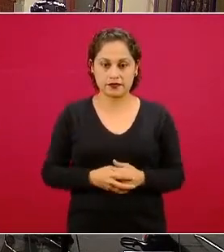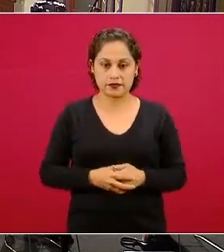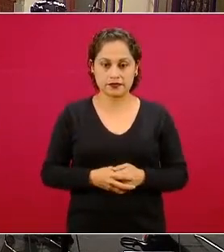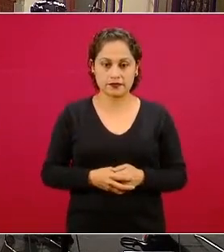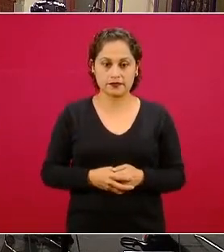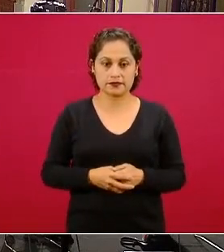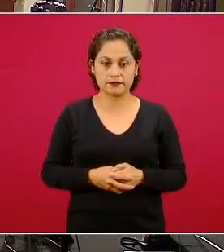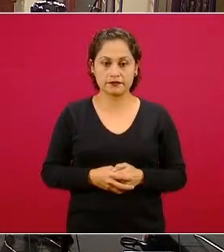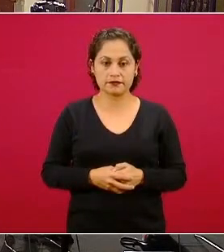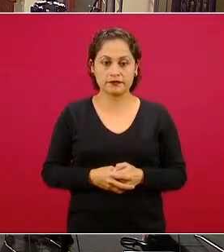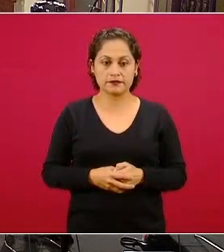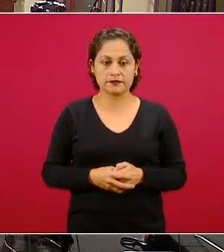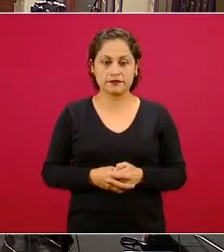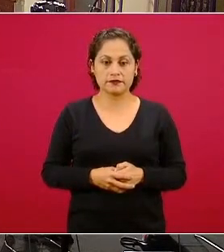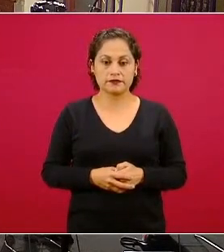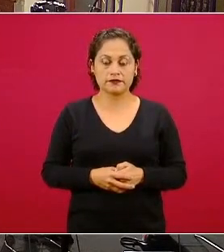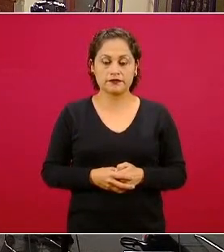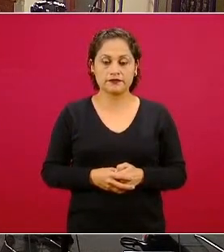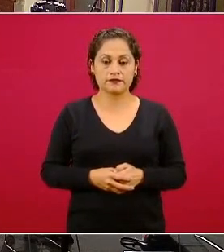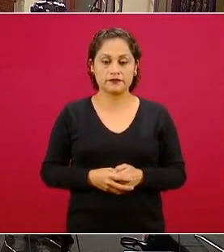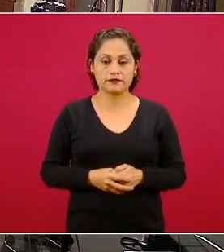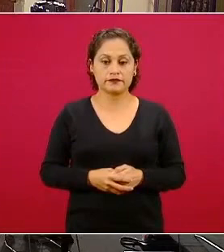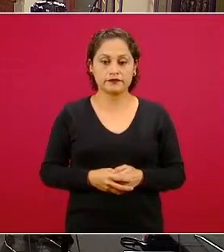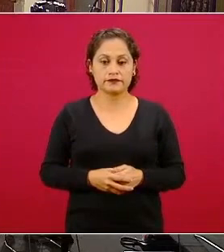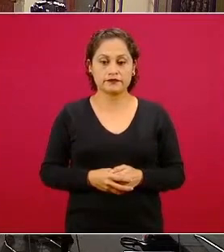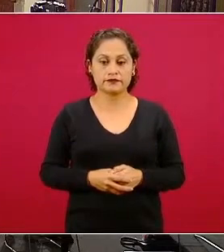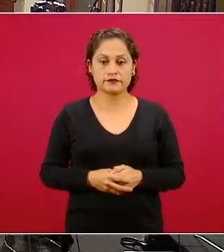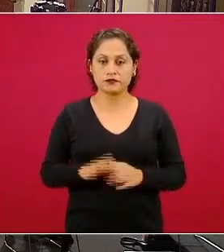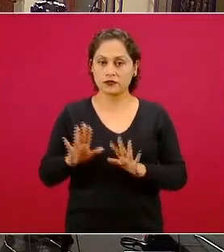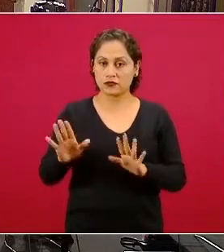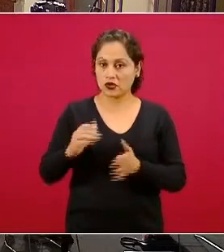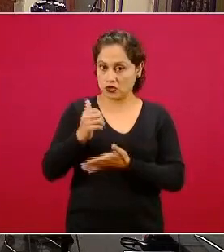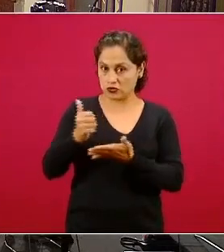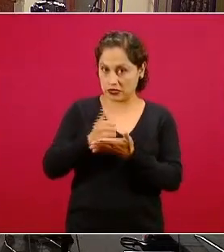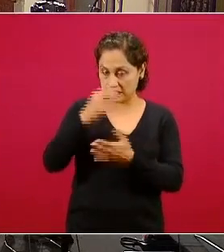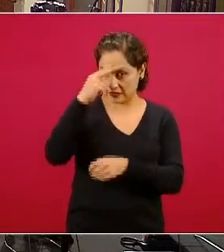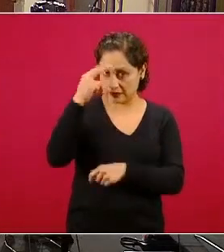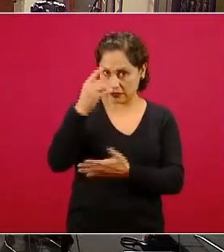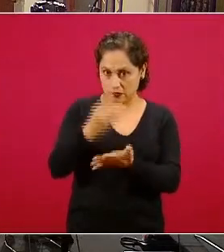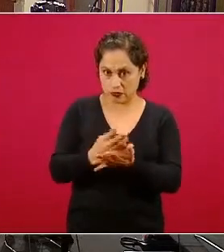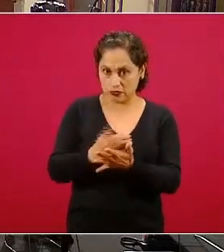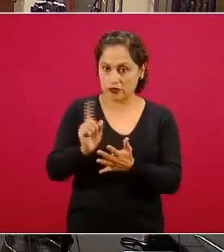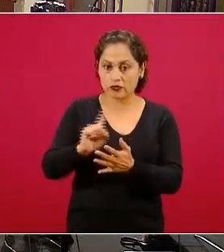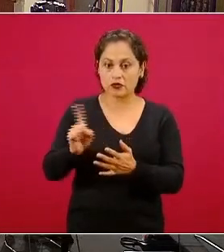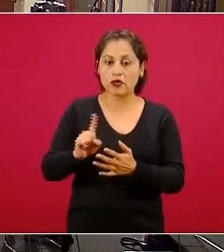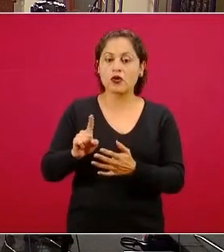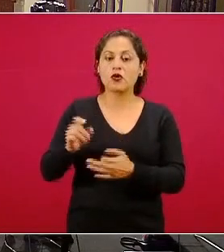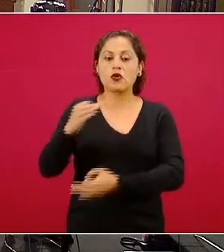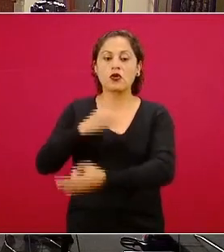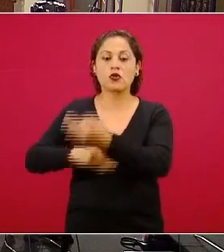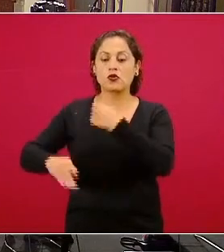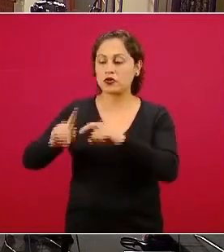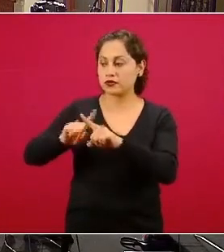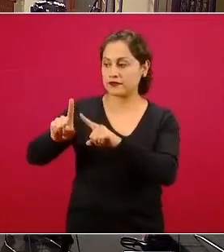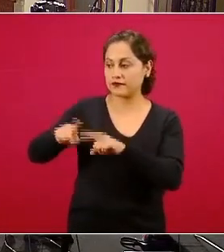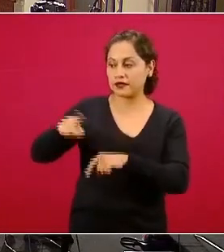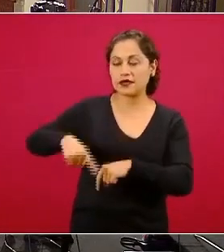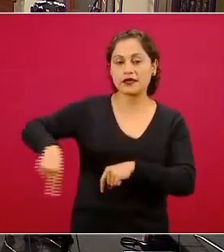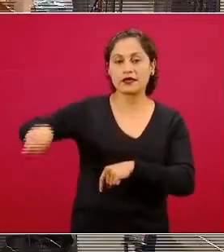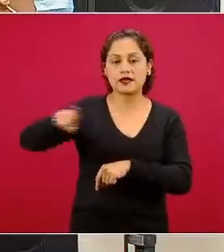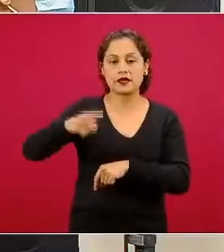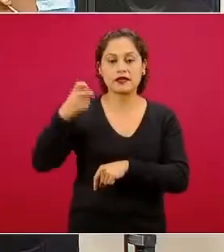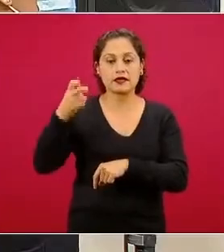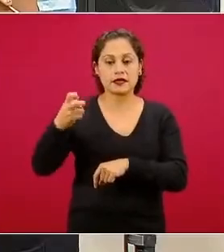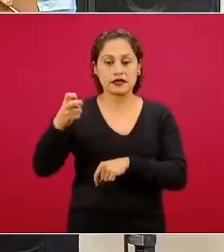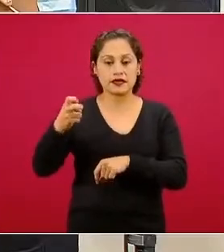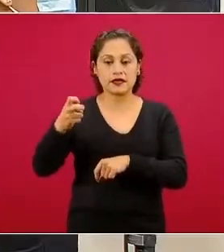Del sector. No solamente de la Ciudad de México, que vienen de todo el sector, no solamente del sector salud. Ahí ya estoy